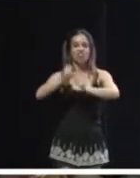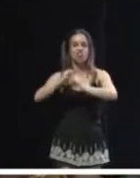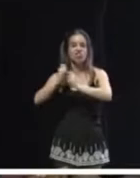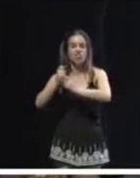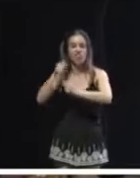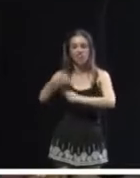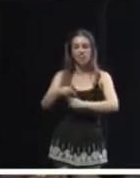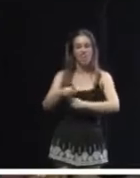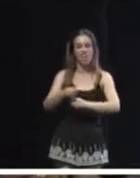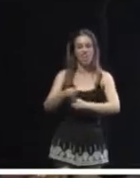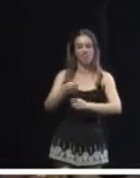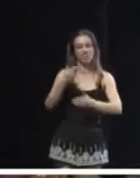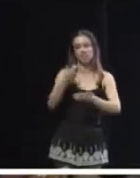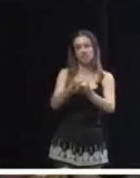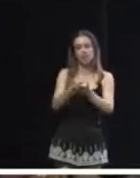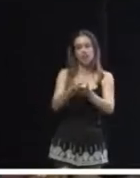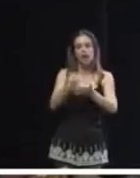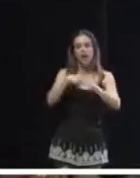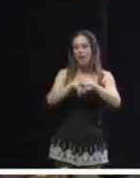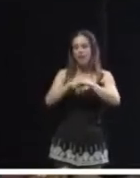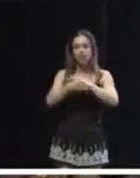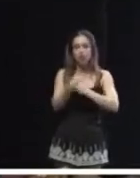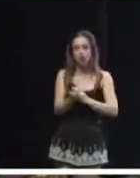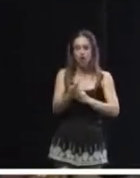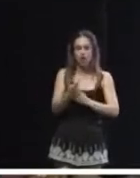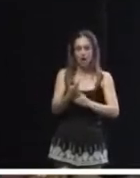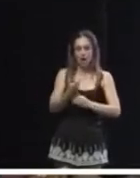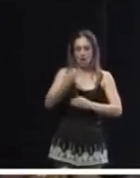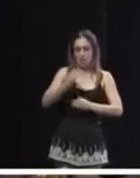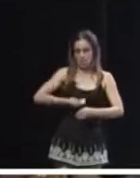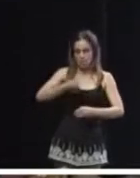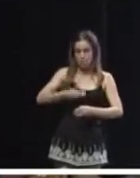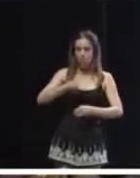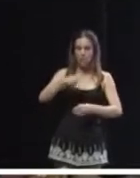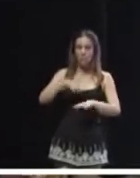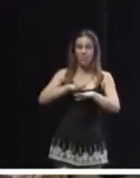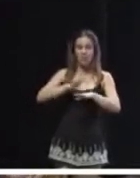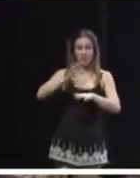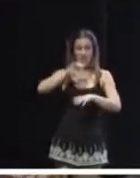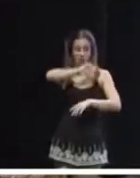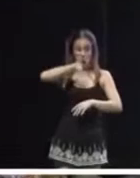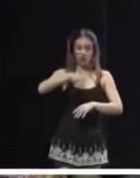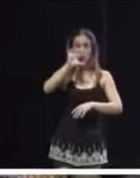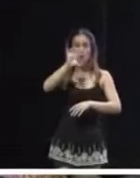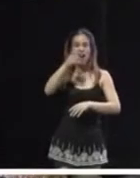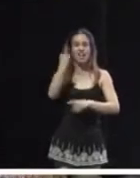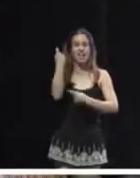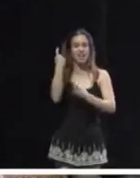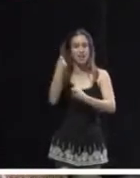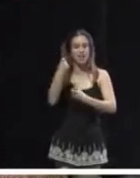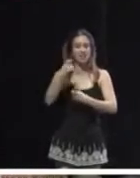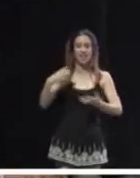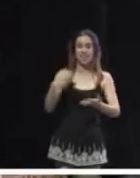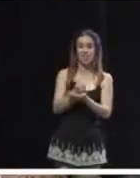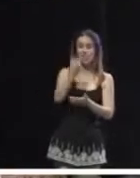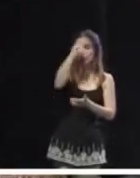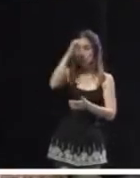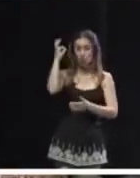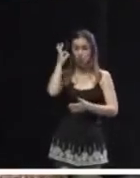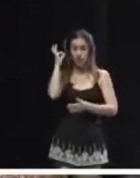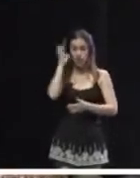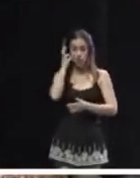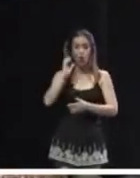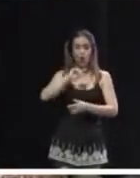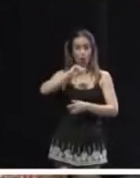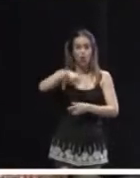andaluces y las andaluzas en nuestro país. Una empresa que era pública, que era de todos y de todas, y que ahora está en